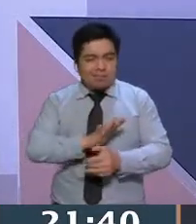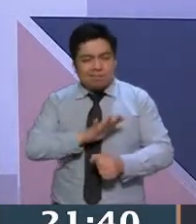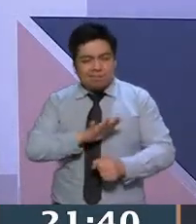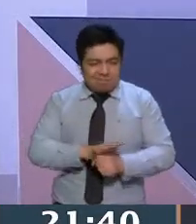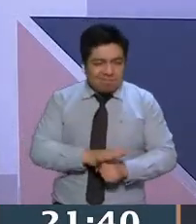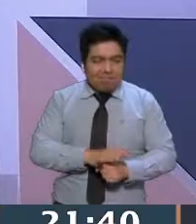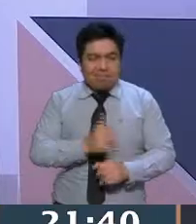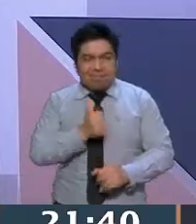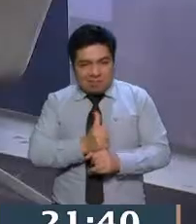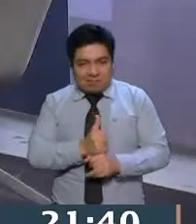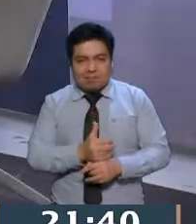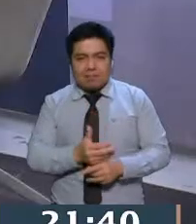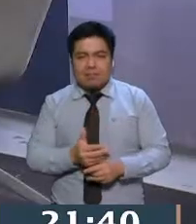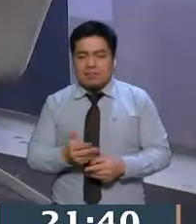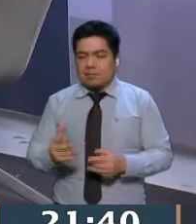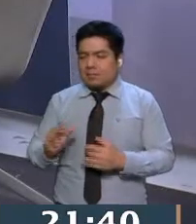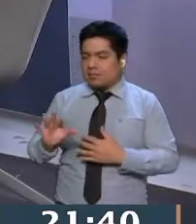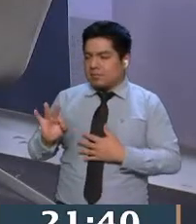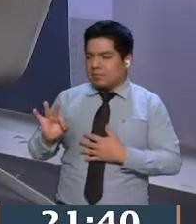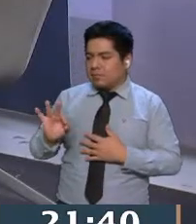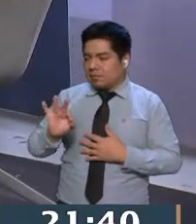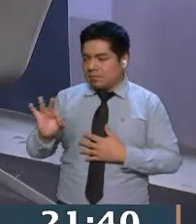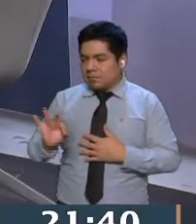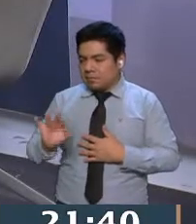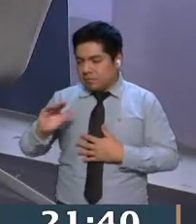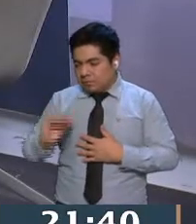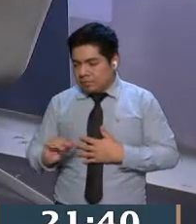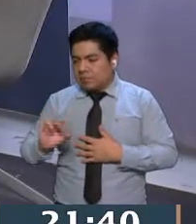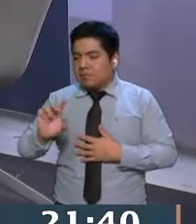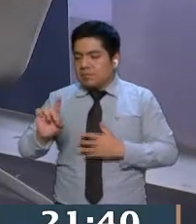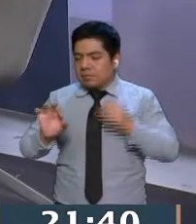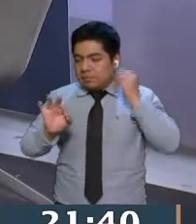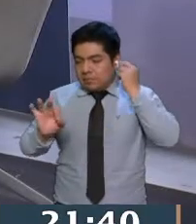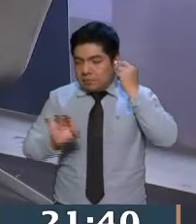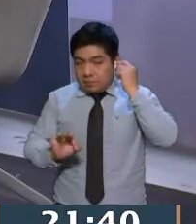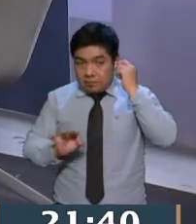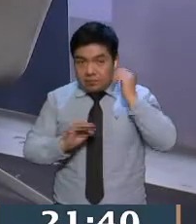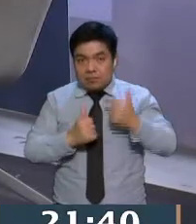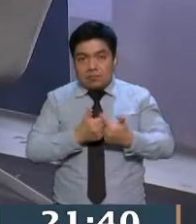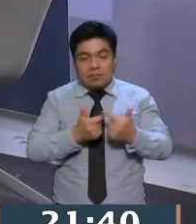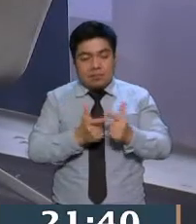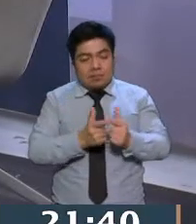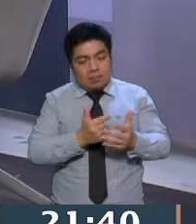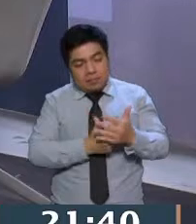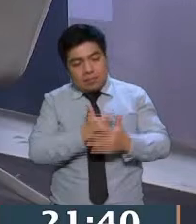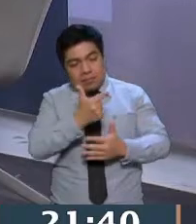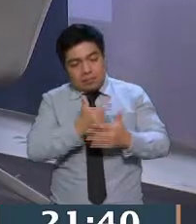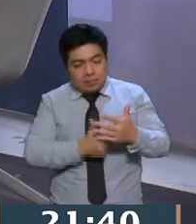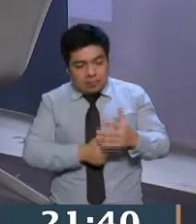de proponer bajar de 40% a 30% del padrón electoral el